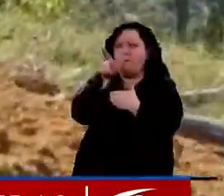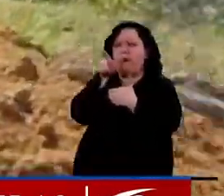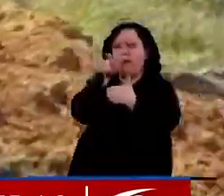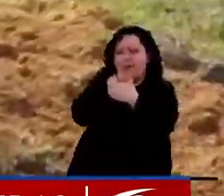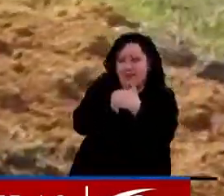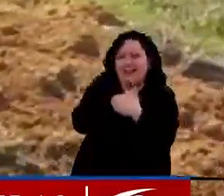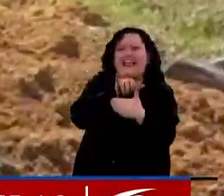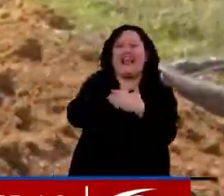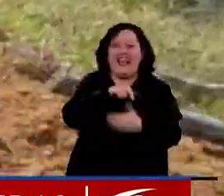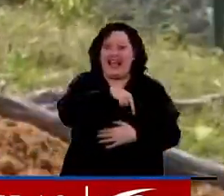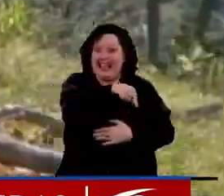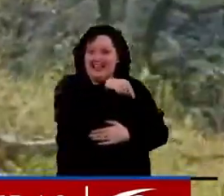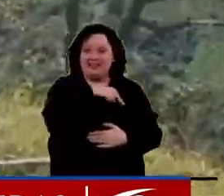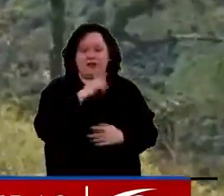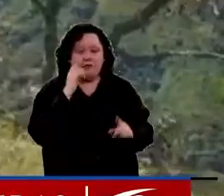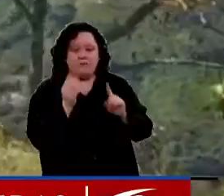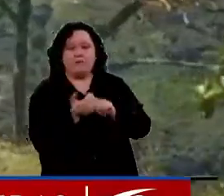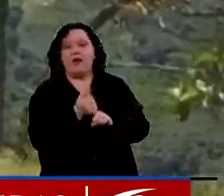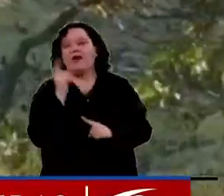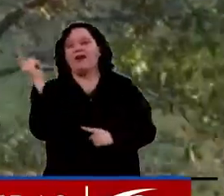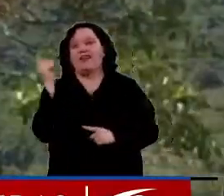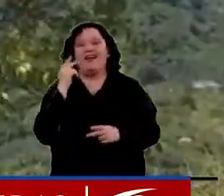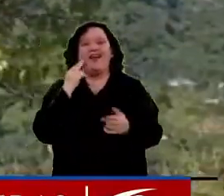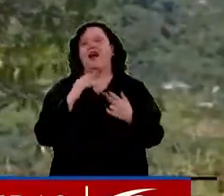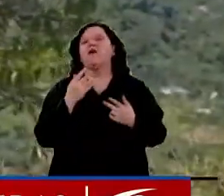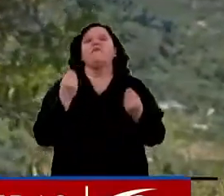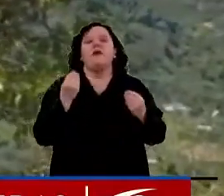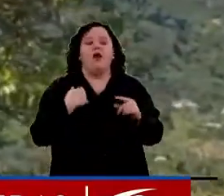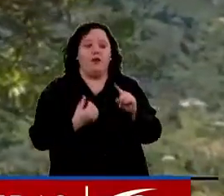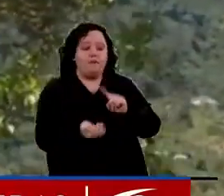las cuales eran utilizadas para